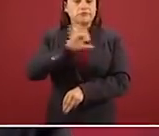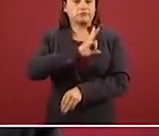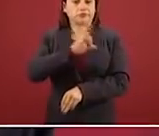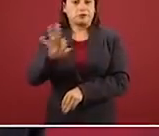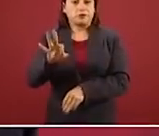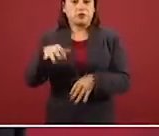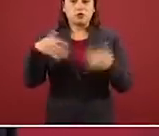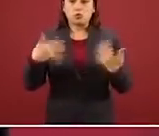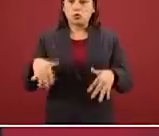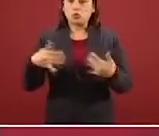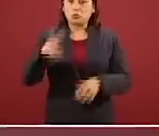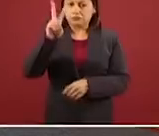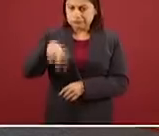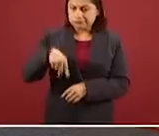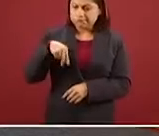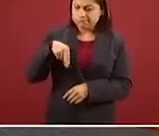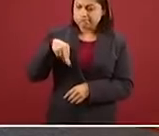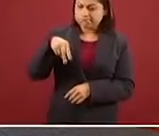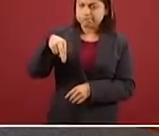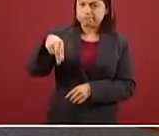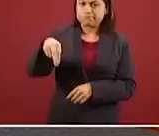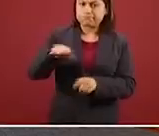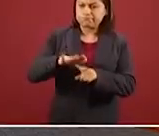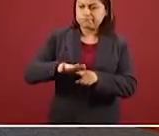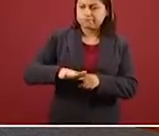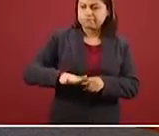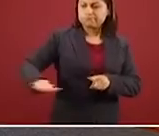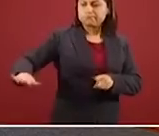un kilómetro de plataformas.